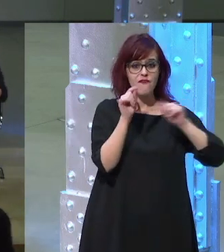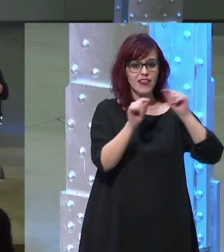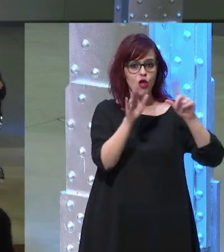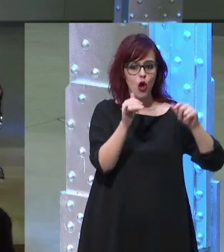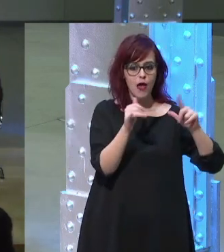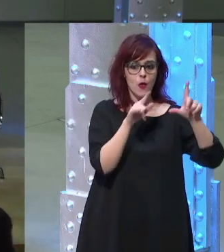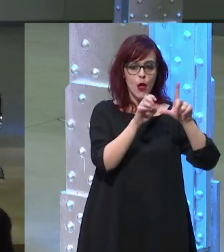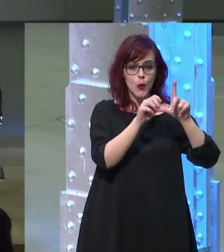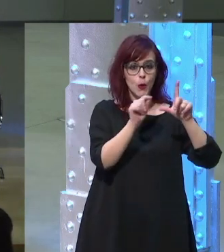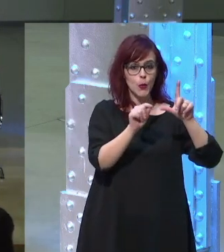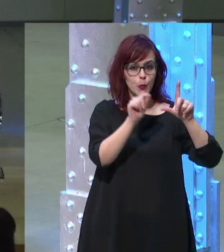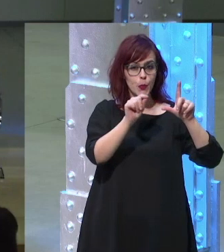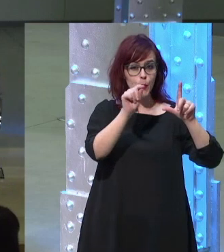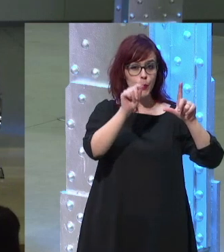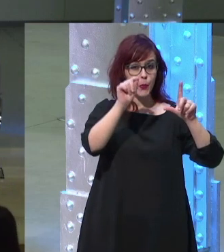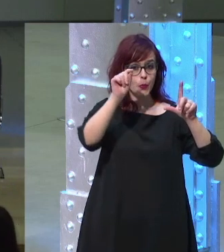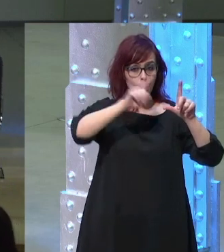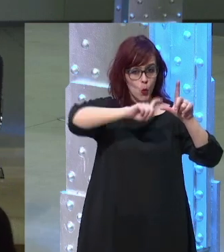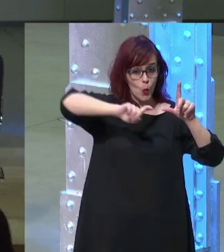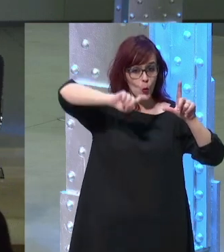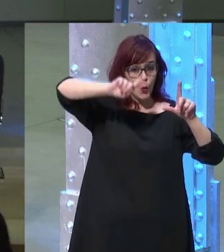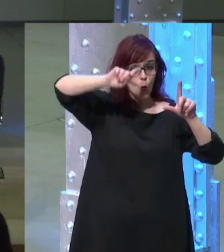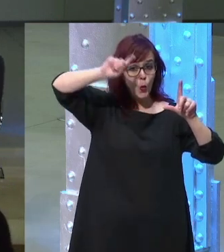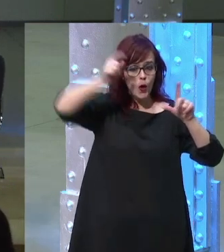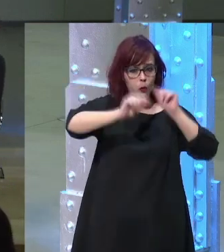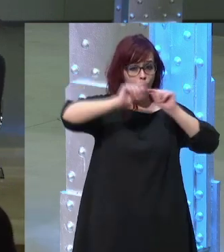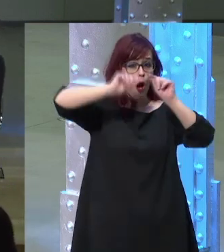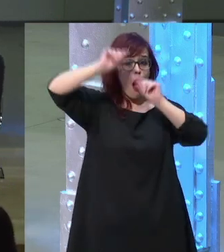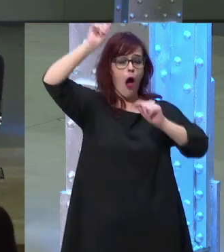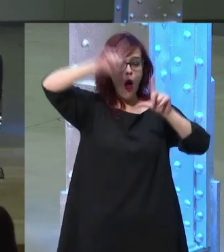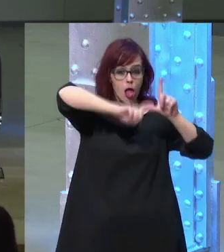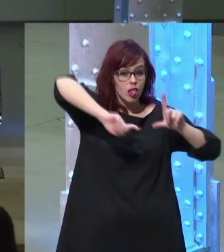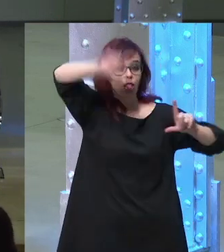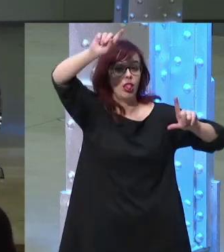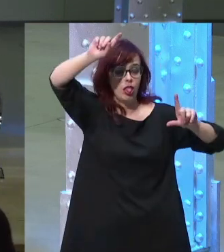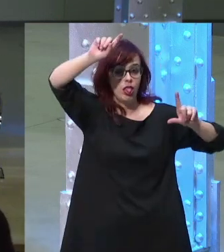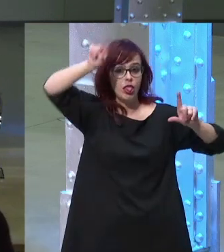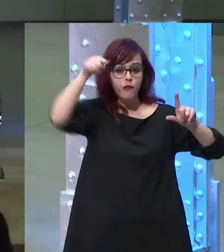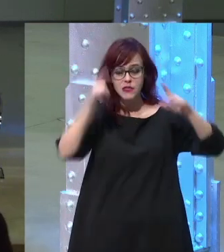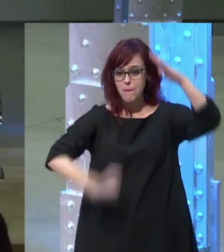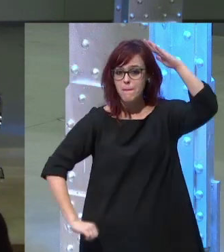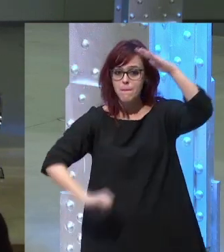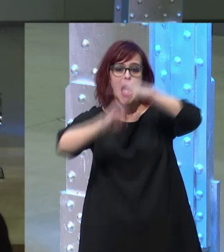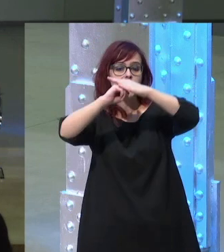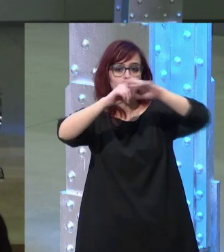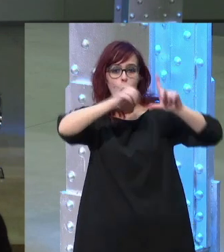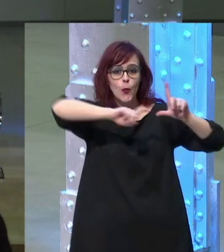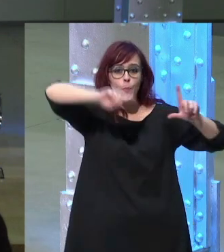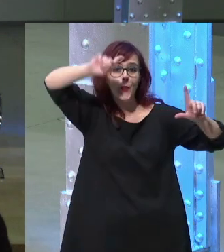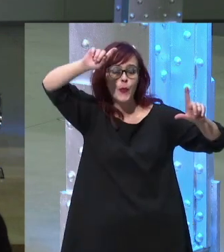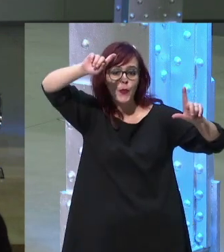pero de repente empieza a infectarse mucha gente. Entonces esa curva que hace crece mucho hasta que llega a un máximo. No